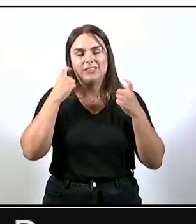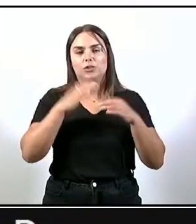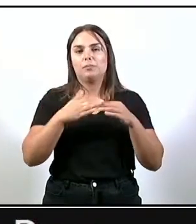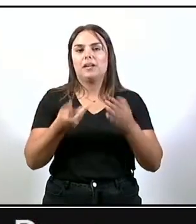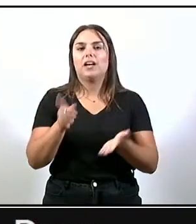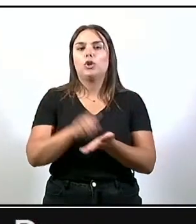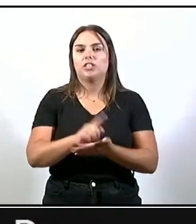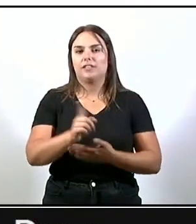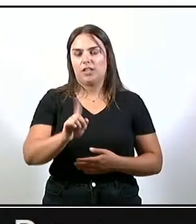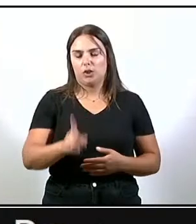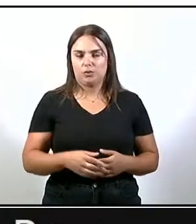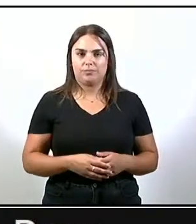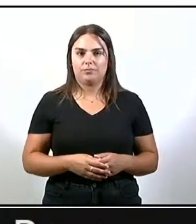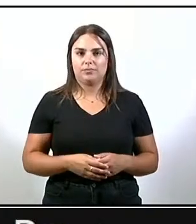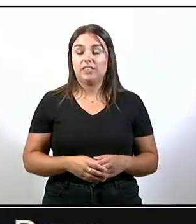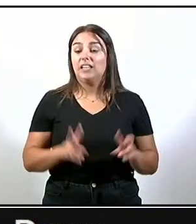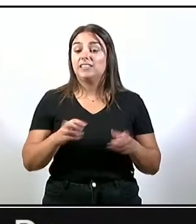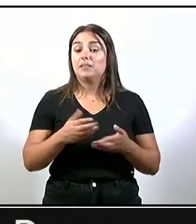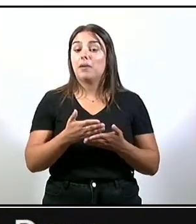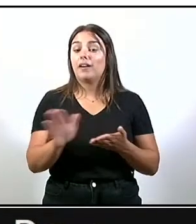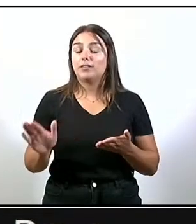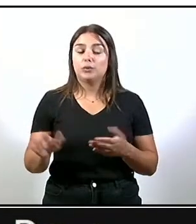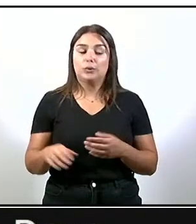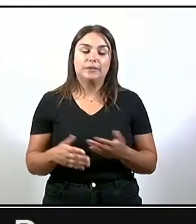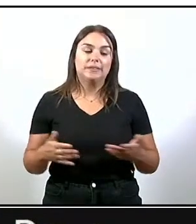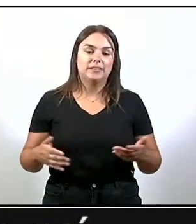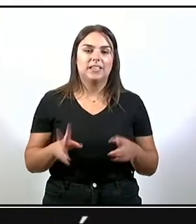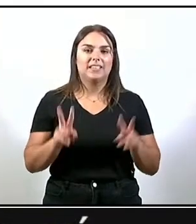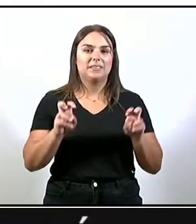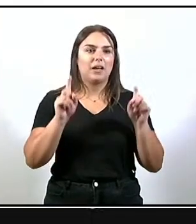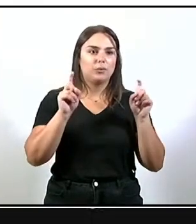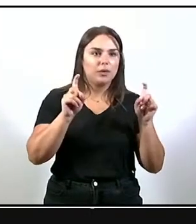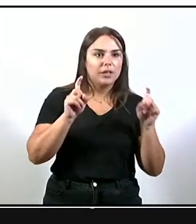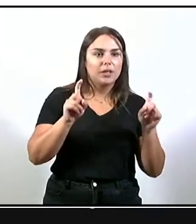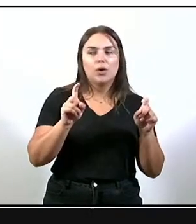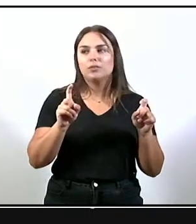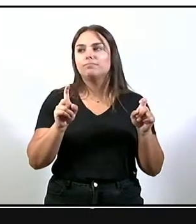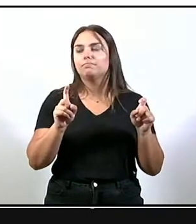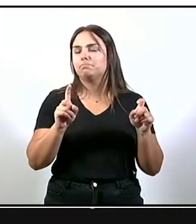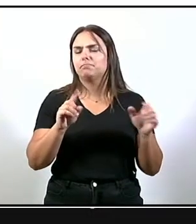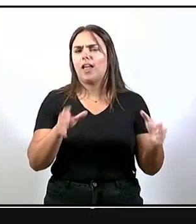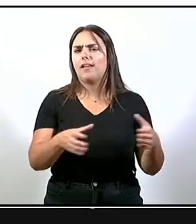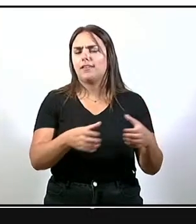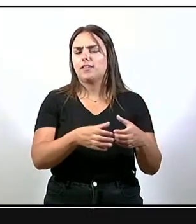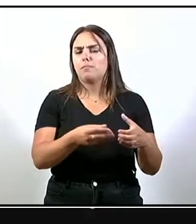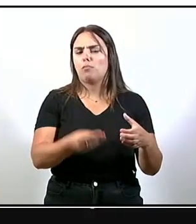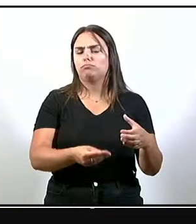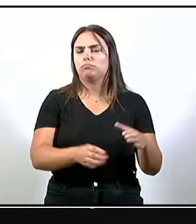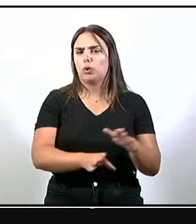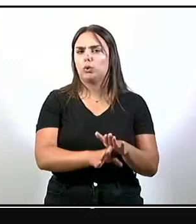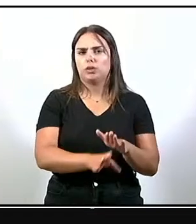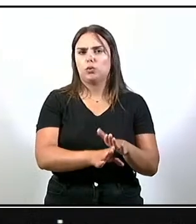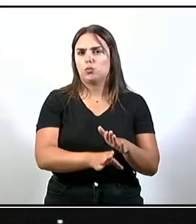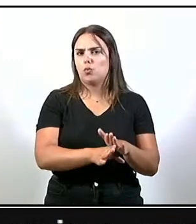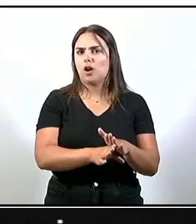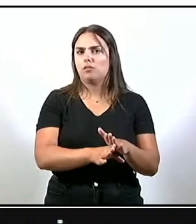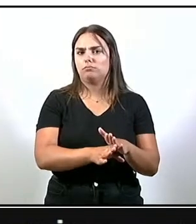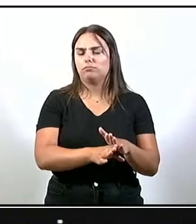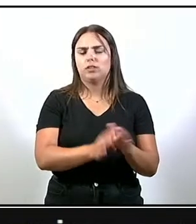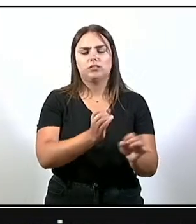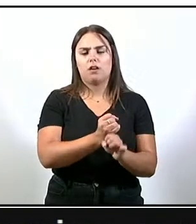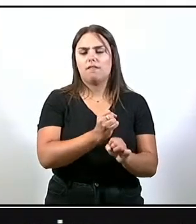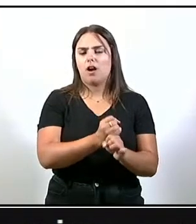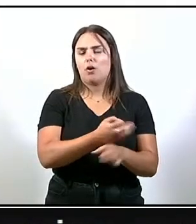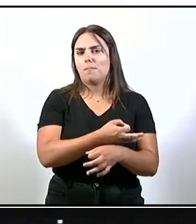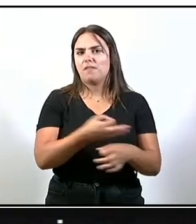obviamente, ¿no? Y respecto a lo demás, educación, hay un equipo que ha permanecido y que permanece capaz de hacer perfectamente